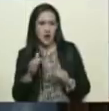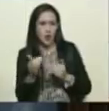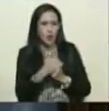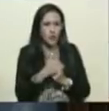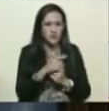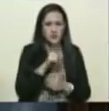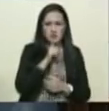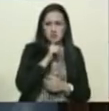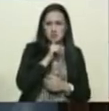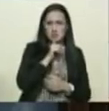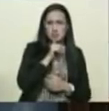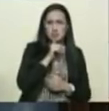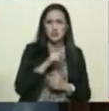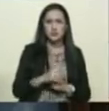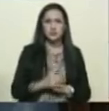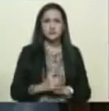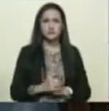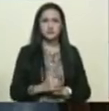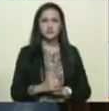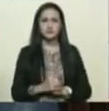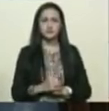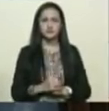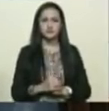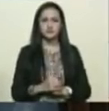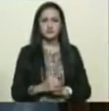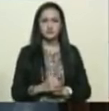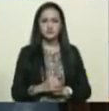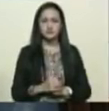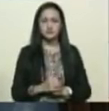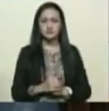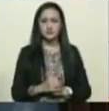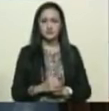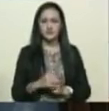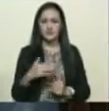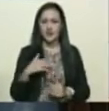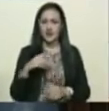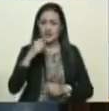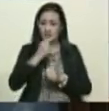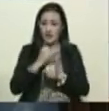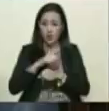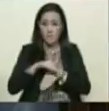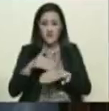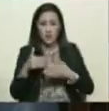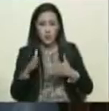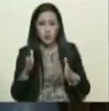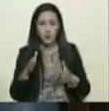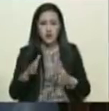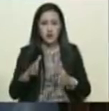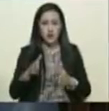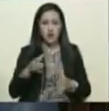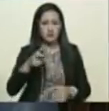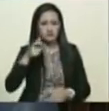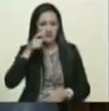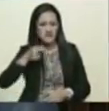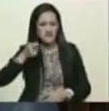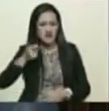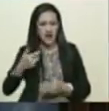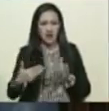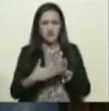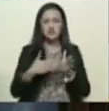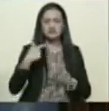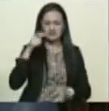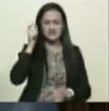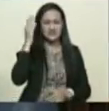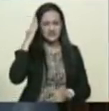así lo veo yo que amenace la labor del ministerio público y eficaz de la república es porque se sabe convicto y